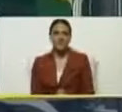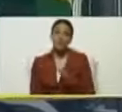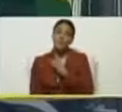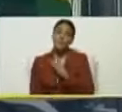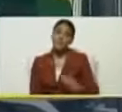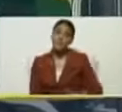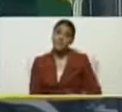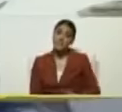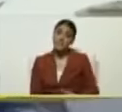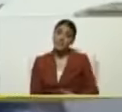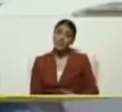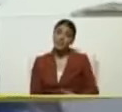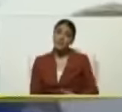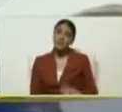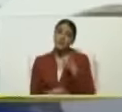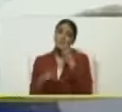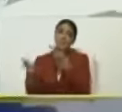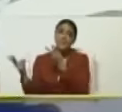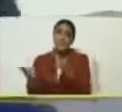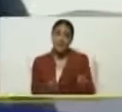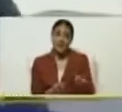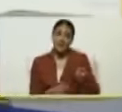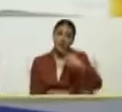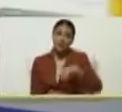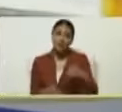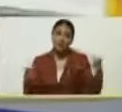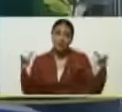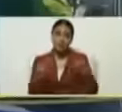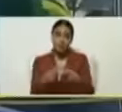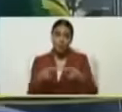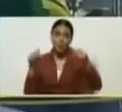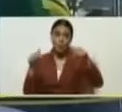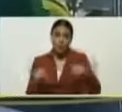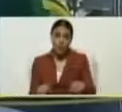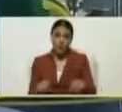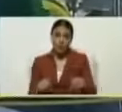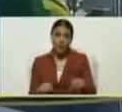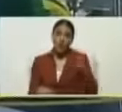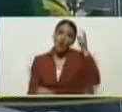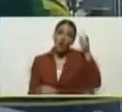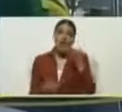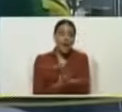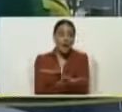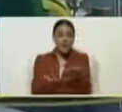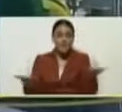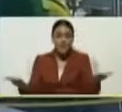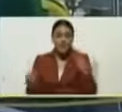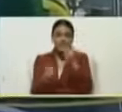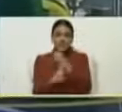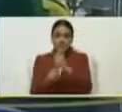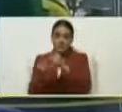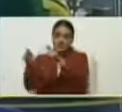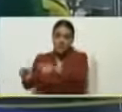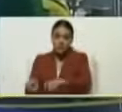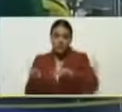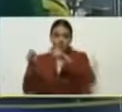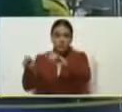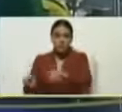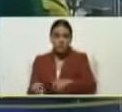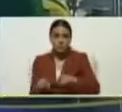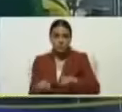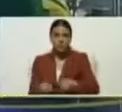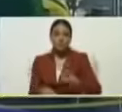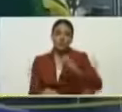Presidente, bienvenido a este encuentro de campesinos y campesinas.